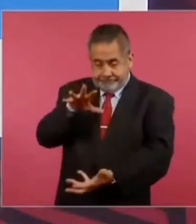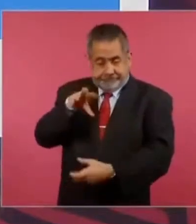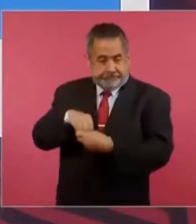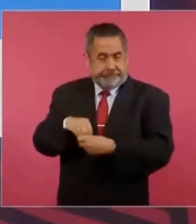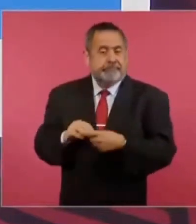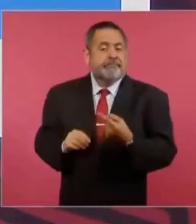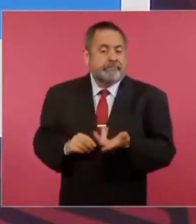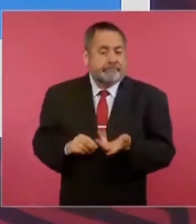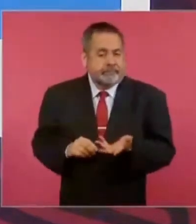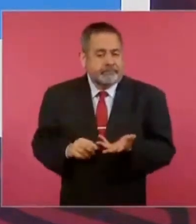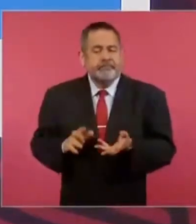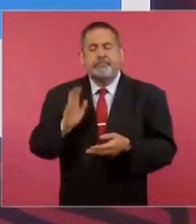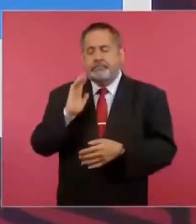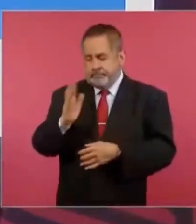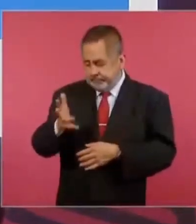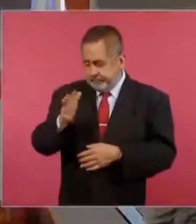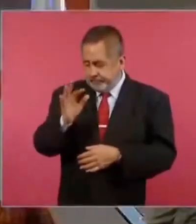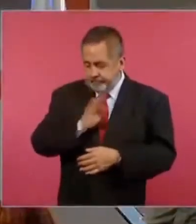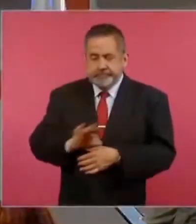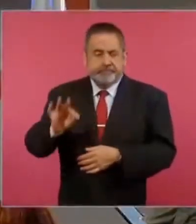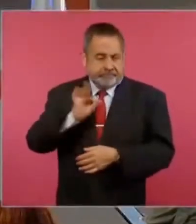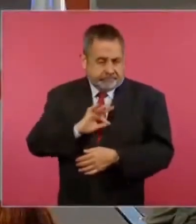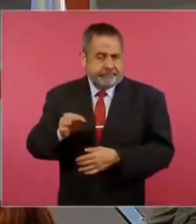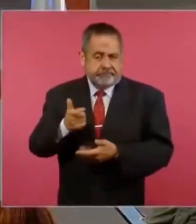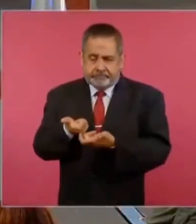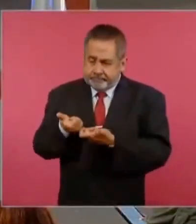ya se tiene un recurso